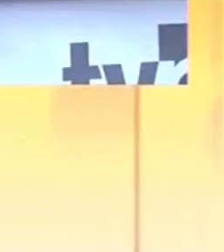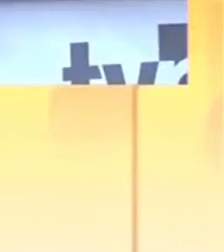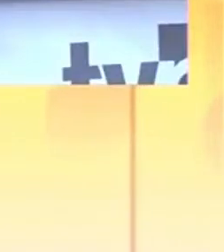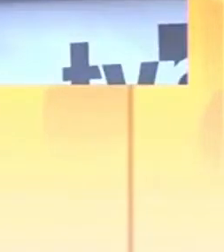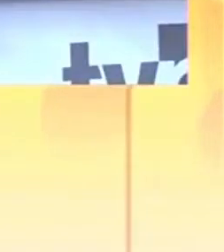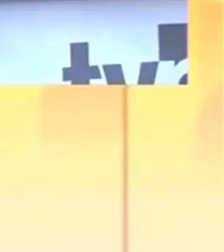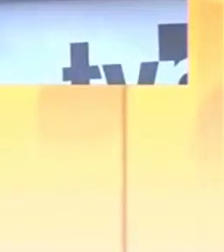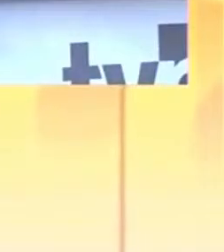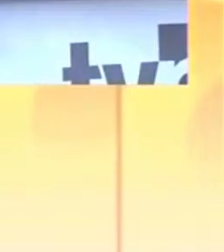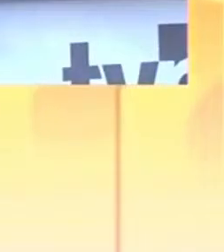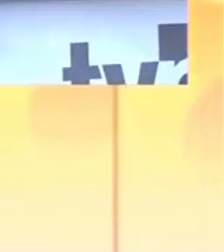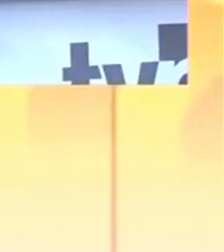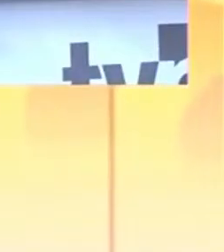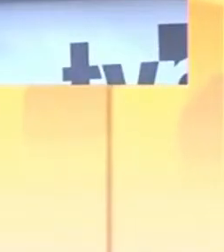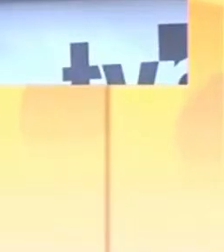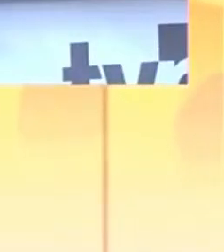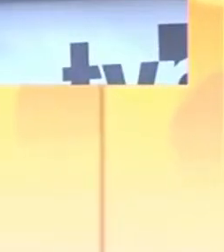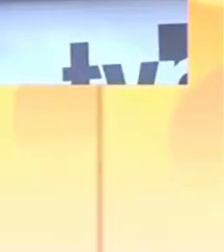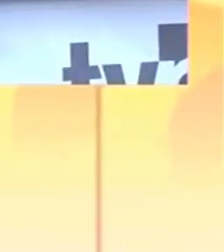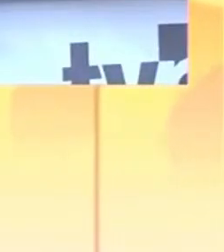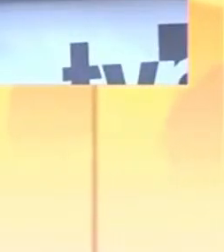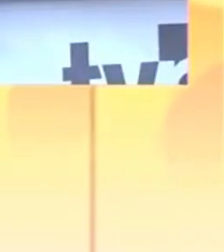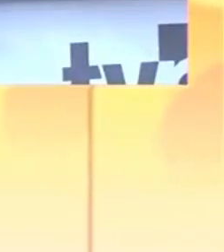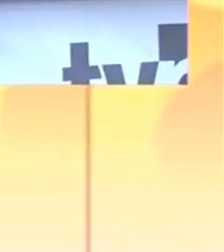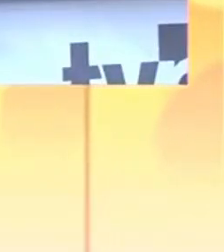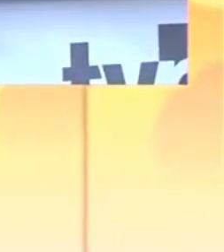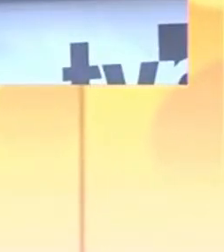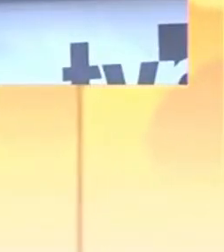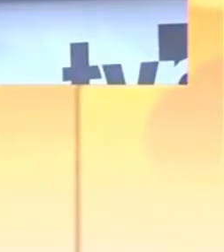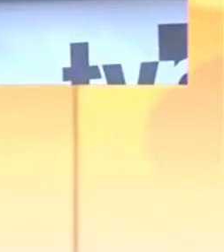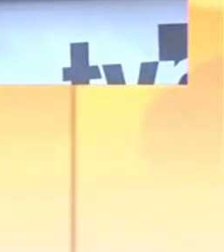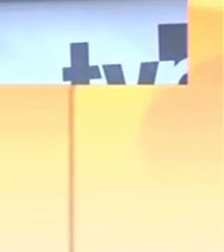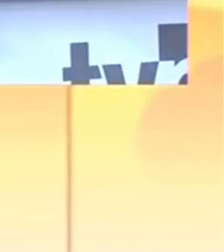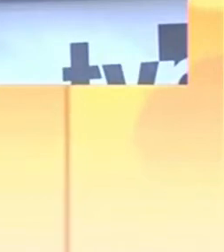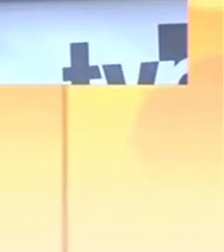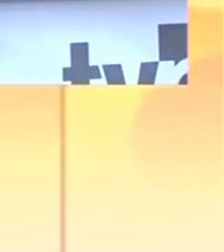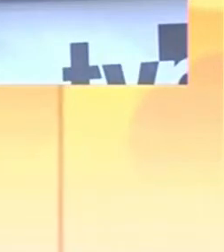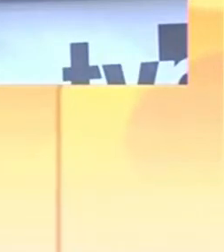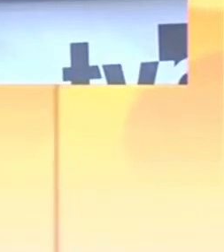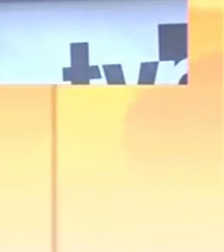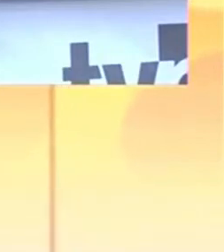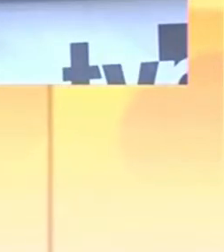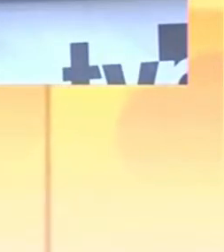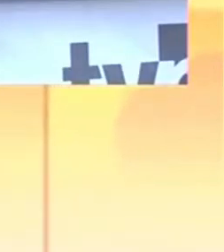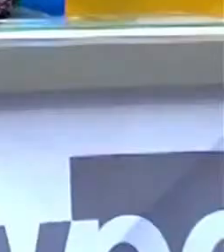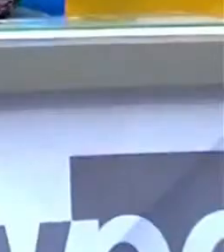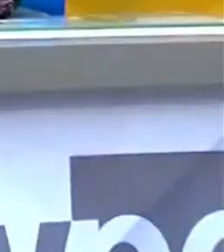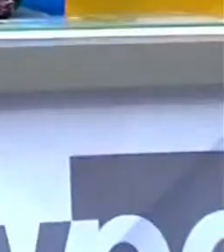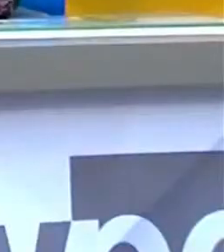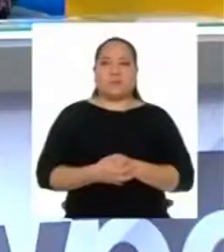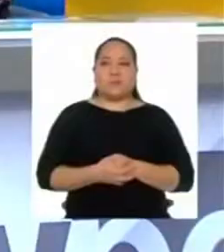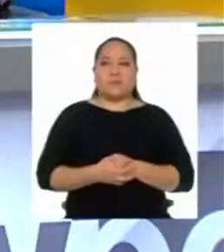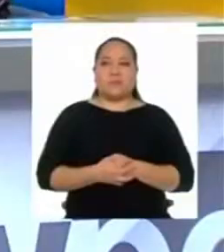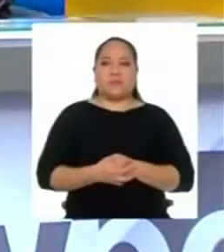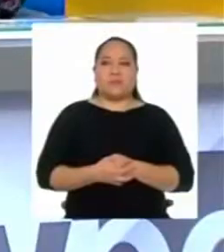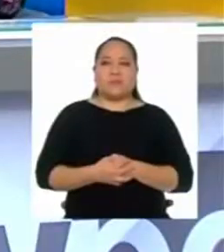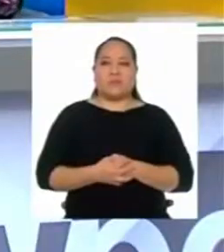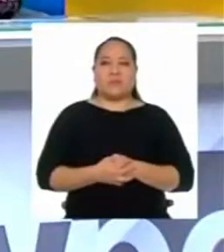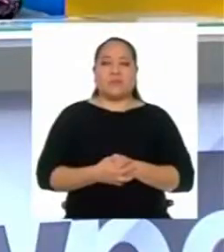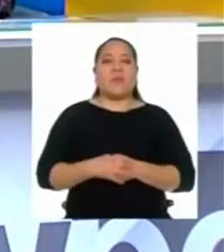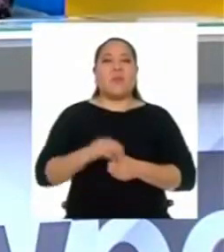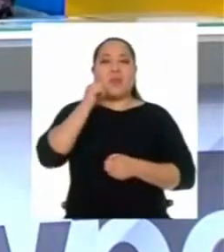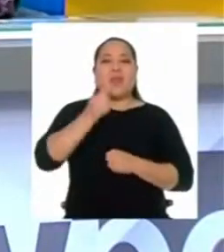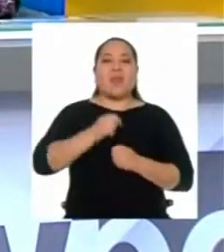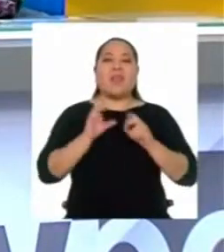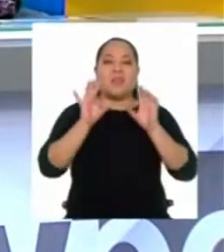chicos. Éxitos. Hasta el lunes. Chao, buen fin de semana. Buen fin de semana, chao, chao. Mañana tenemos una cita, Paola. Carla Jarada, no me falles. No, mañana nos vemos a las